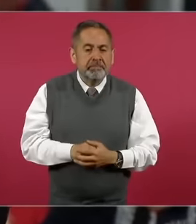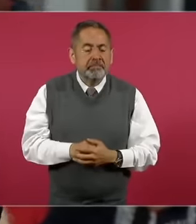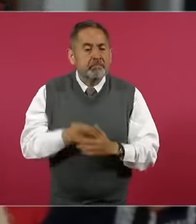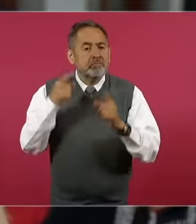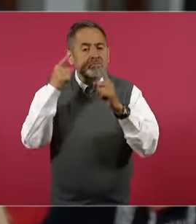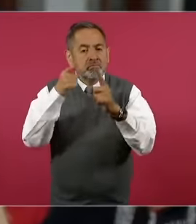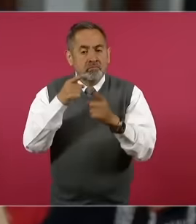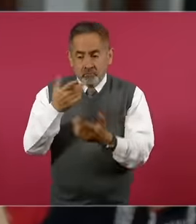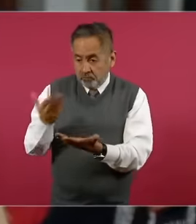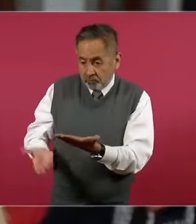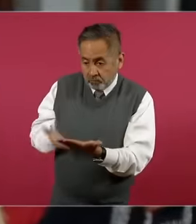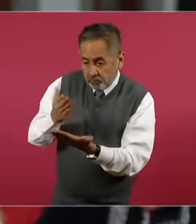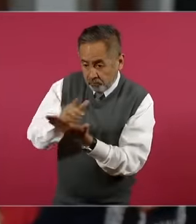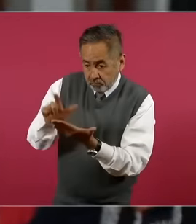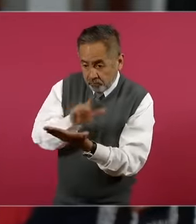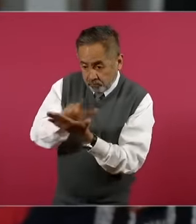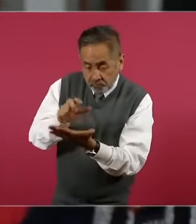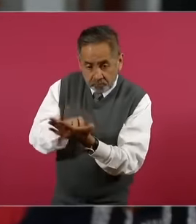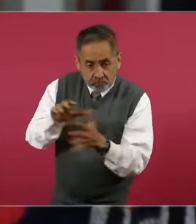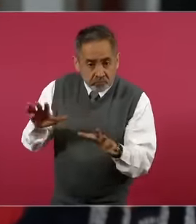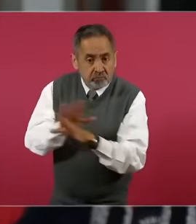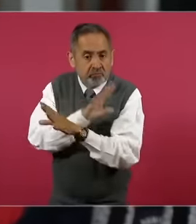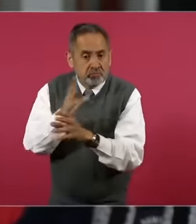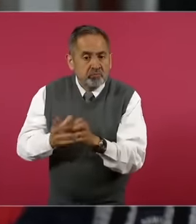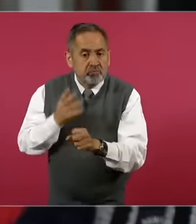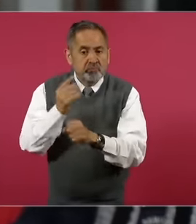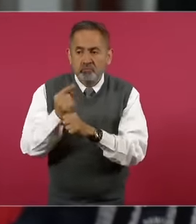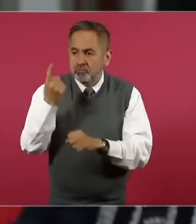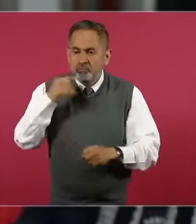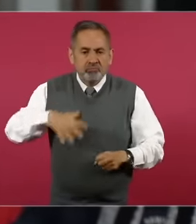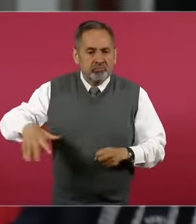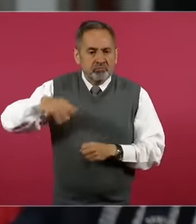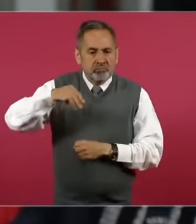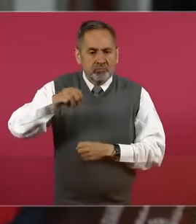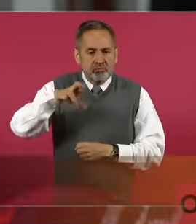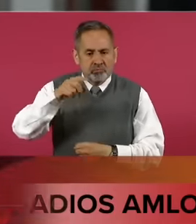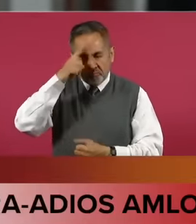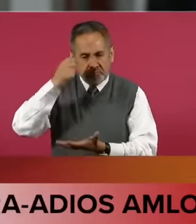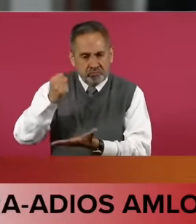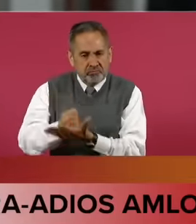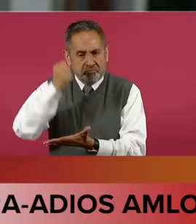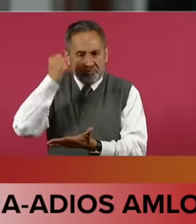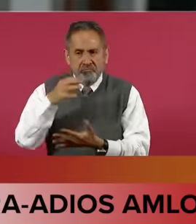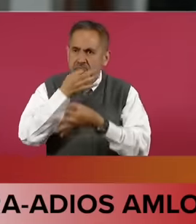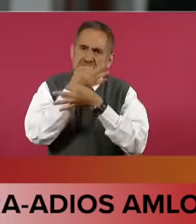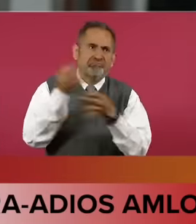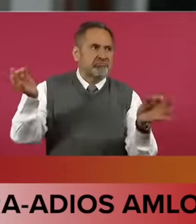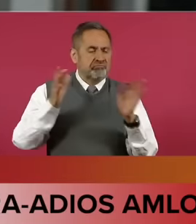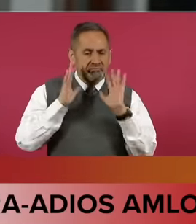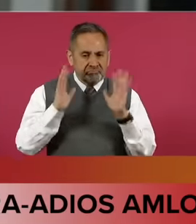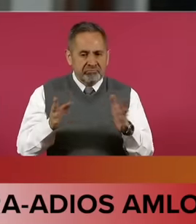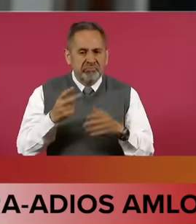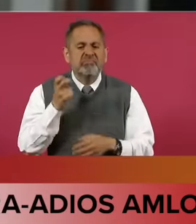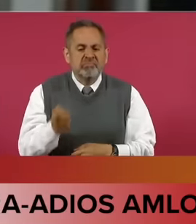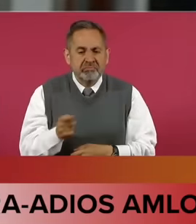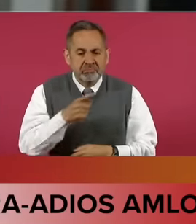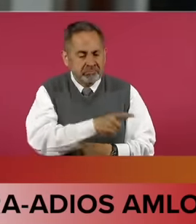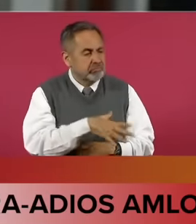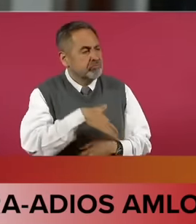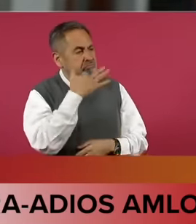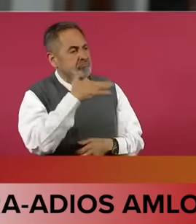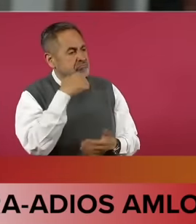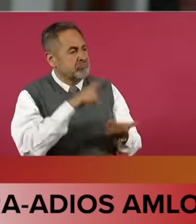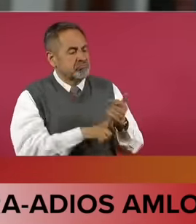la reforma que usted propuso, que fue aprobada por Morena en el Congreso y que ya se promulgó, es terminar con la corrupción en